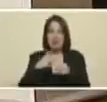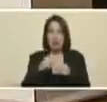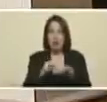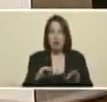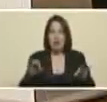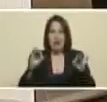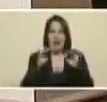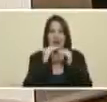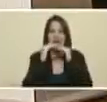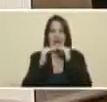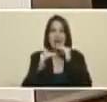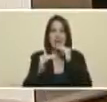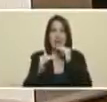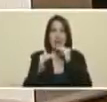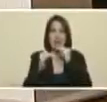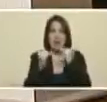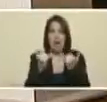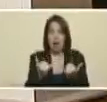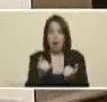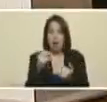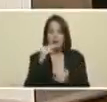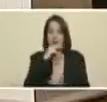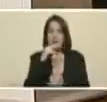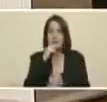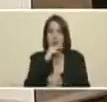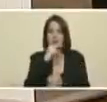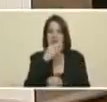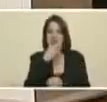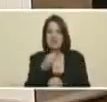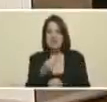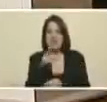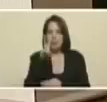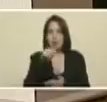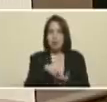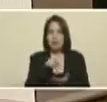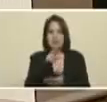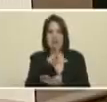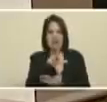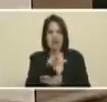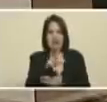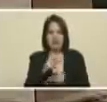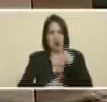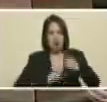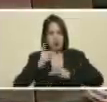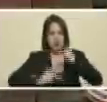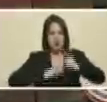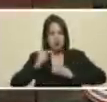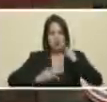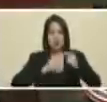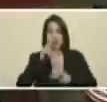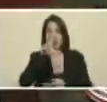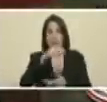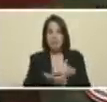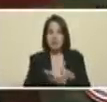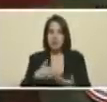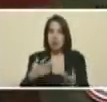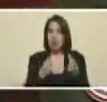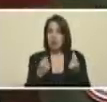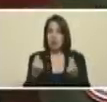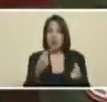Y pasar a octubre 2003, diciembre 2003, casi 3 millones de barriles. ¿Cómo se llama